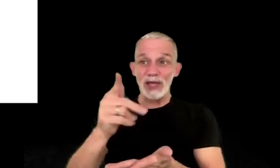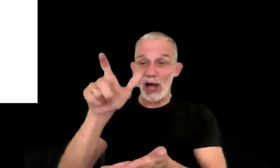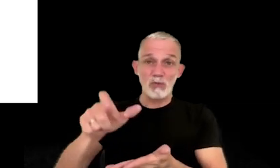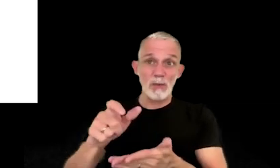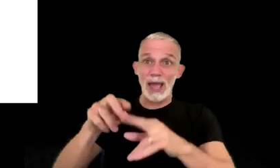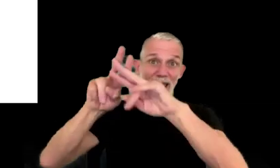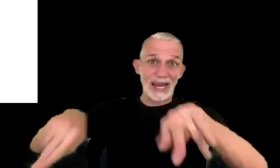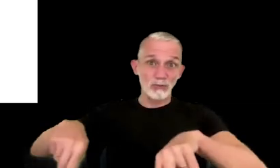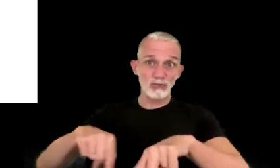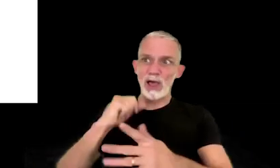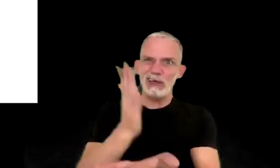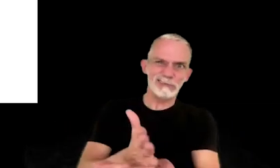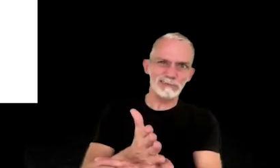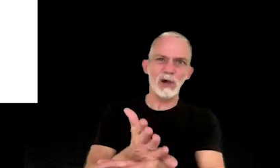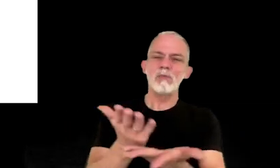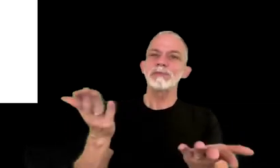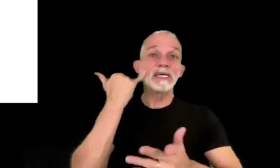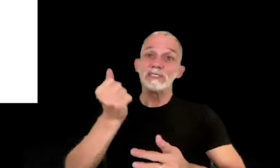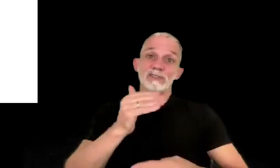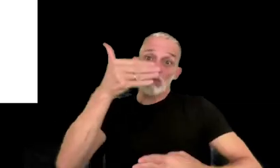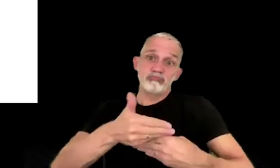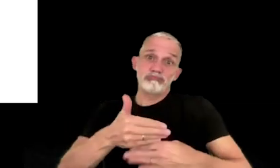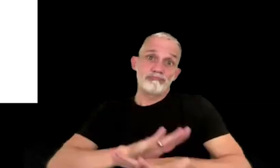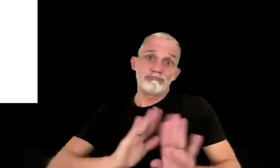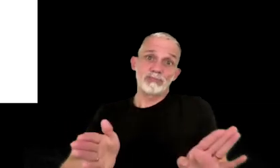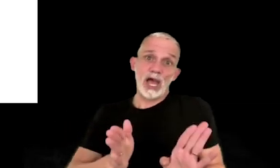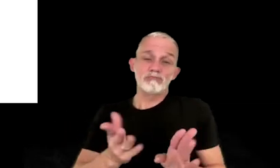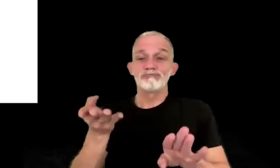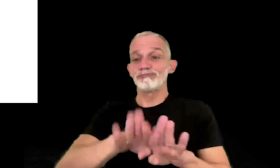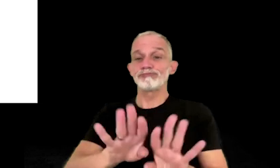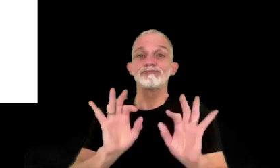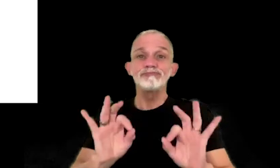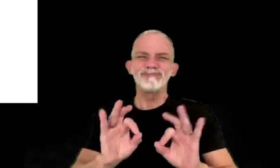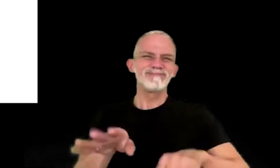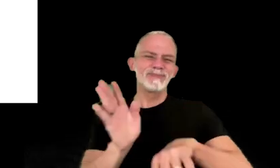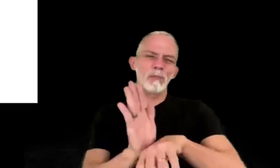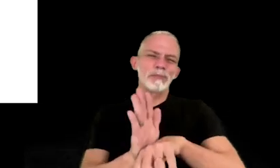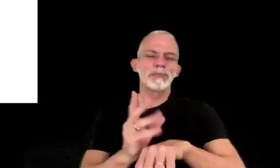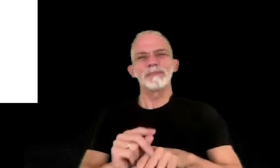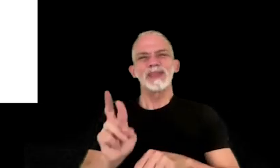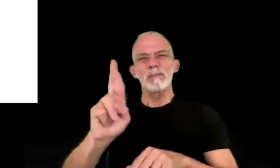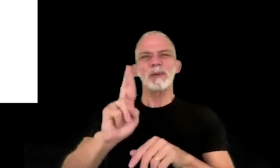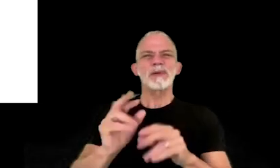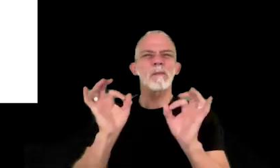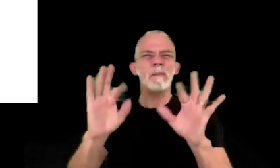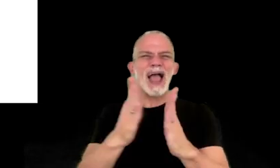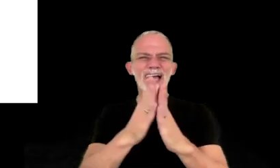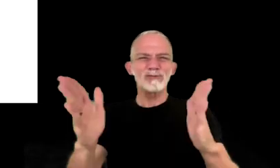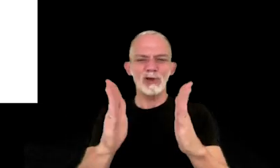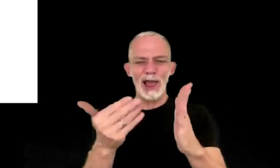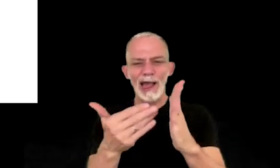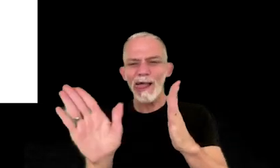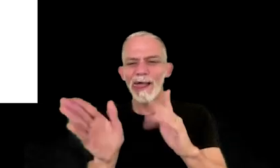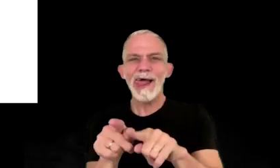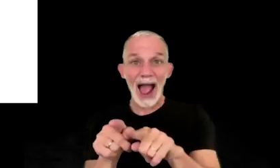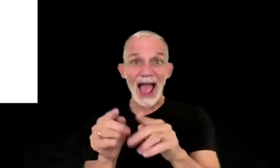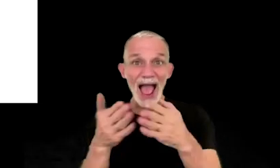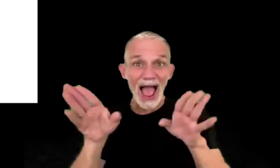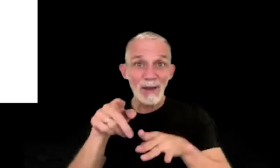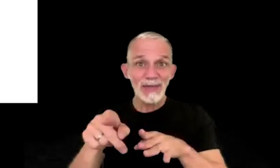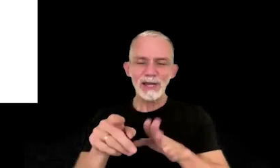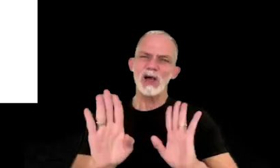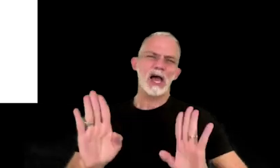clausura, como ya está cerrado el caso, eso es como una habilitación en feria, con lo cual en esos casos no